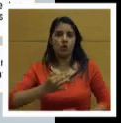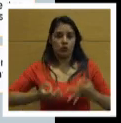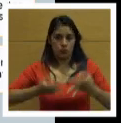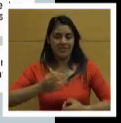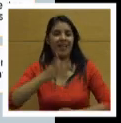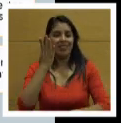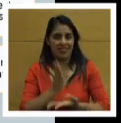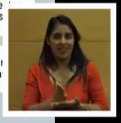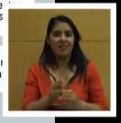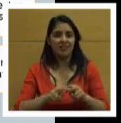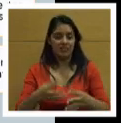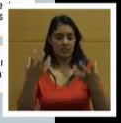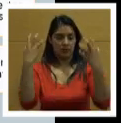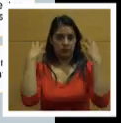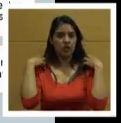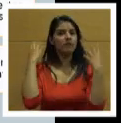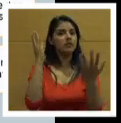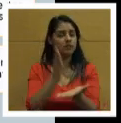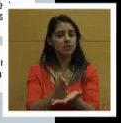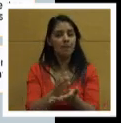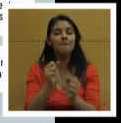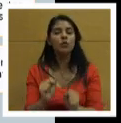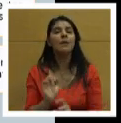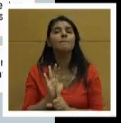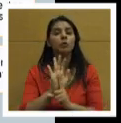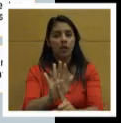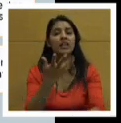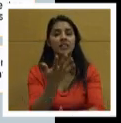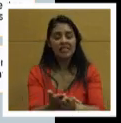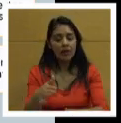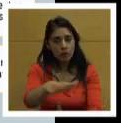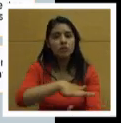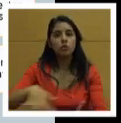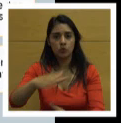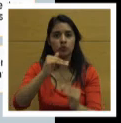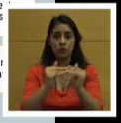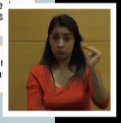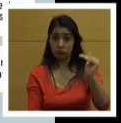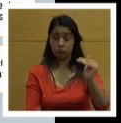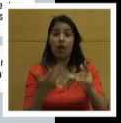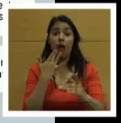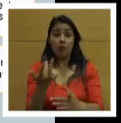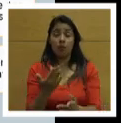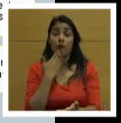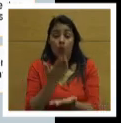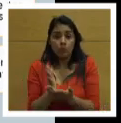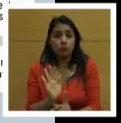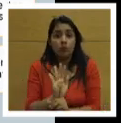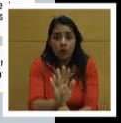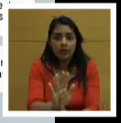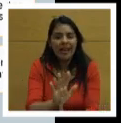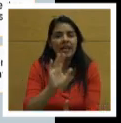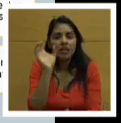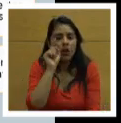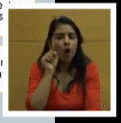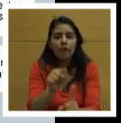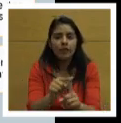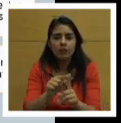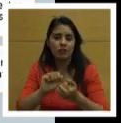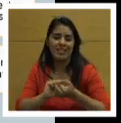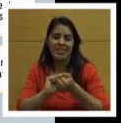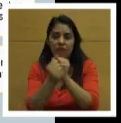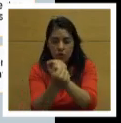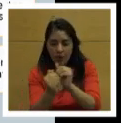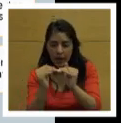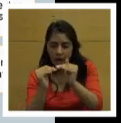en la sentencia para poder revelar esta situación de desigualdad, porque al revelarla lo que busca es transformar esas desigualdades en